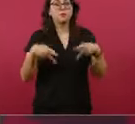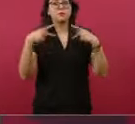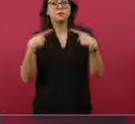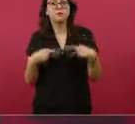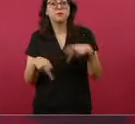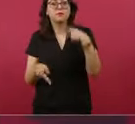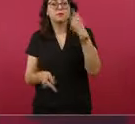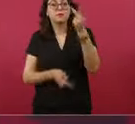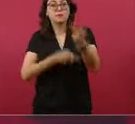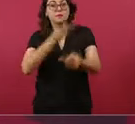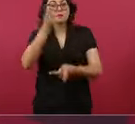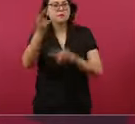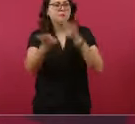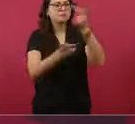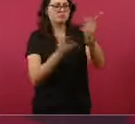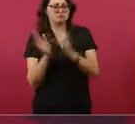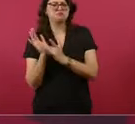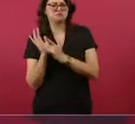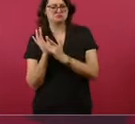y copiarnos,